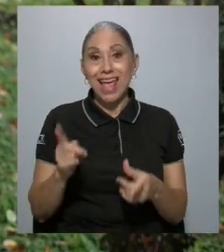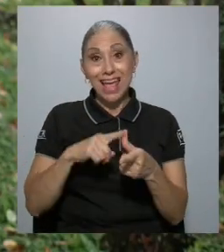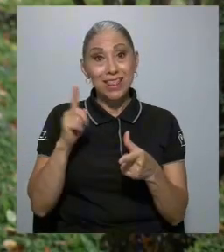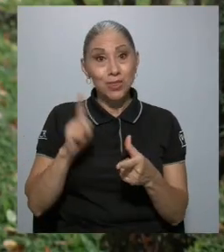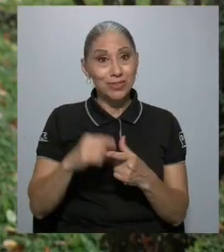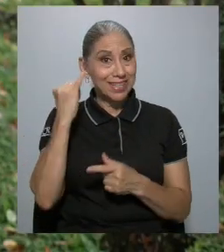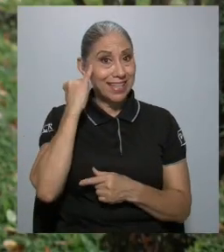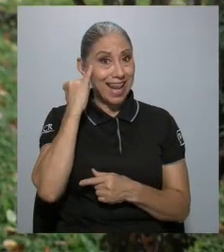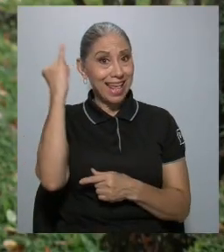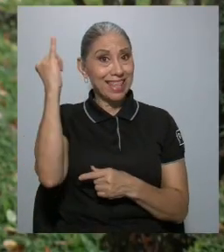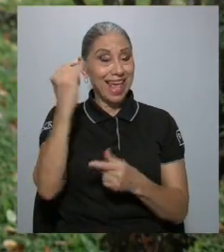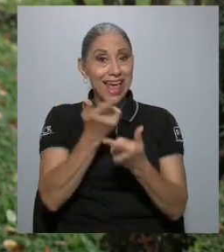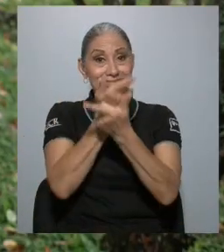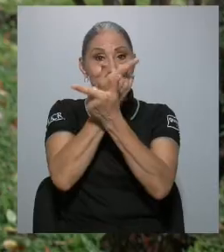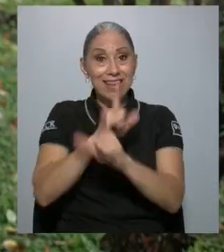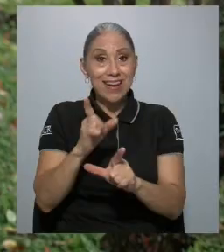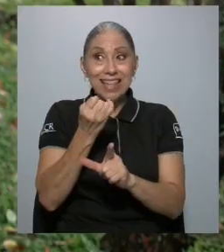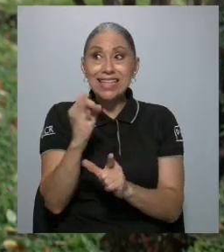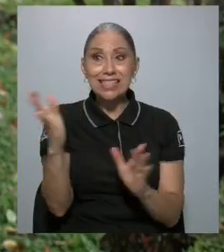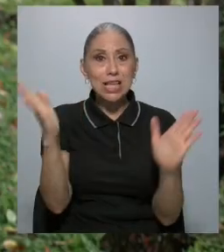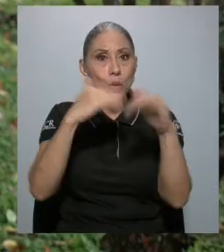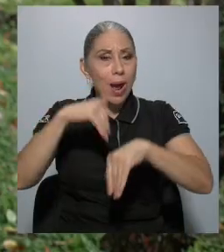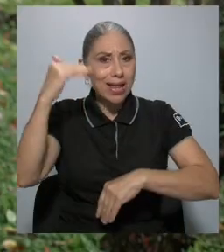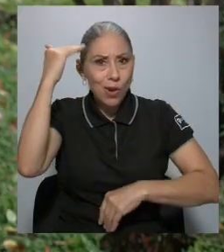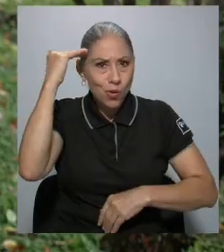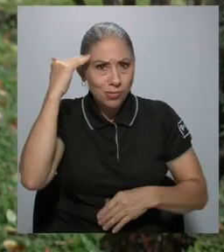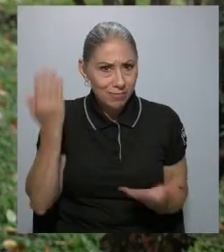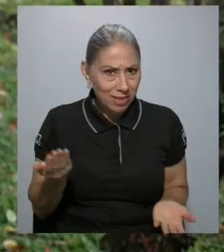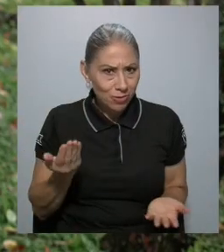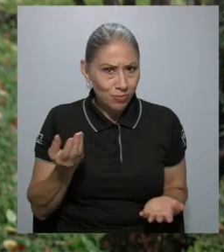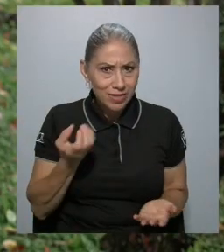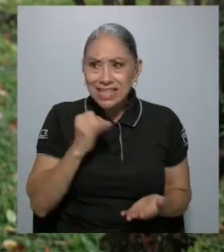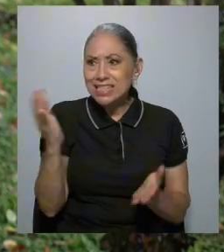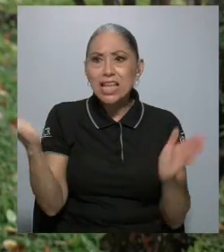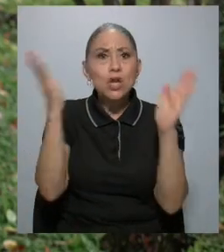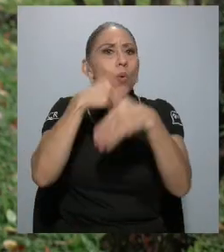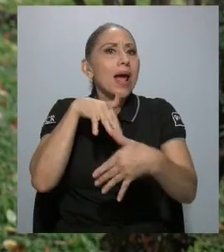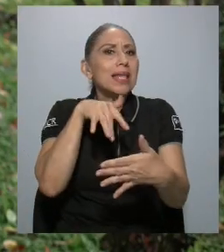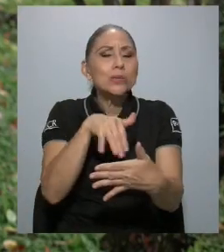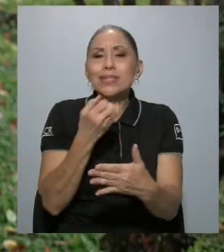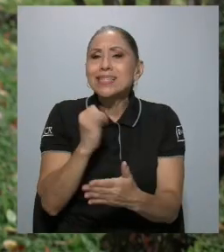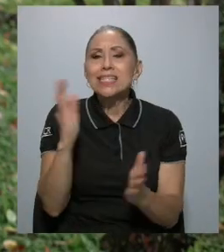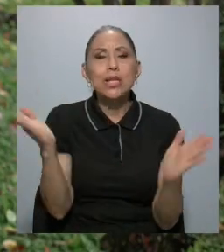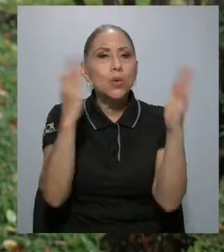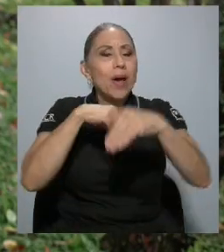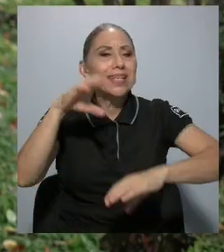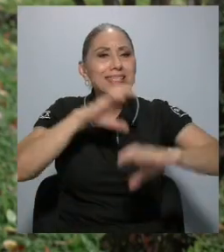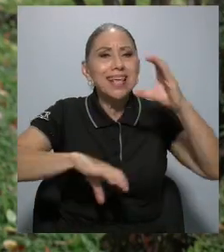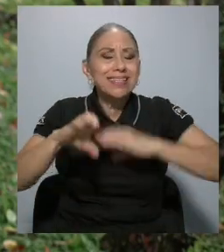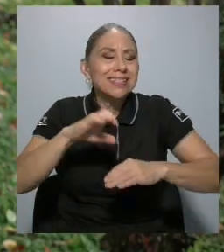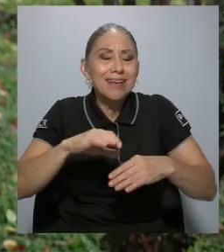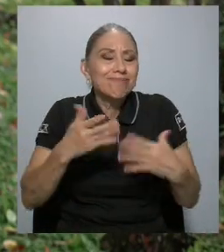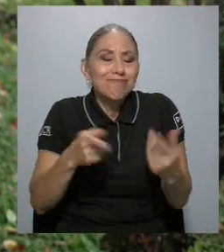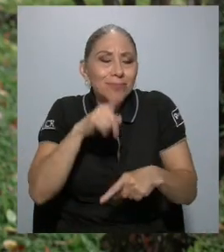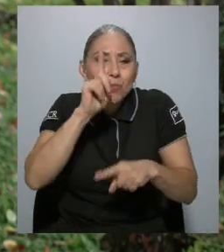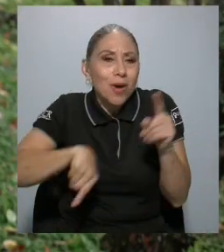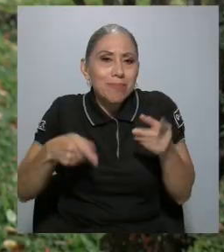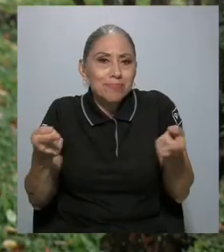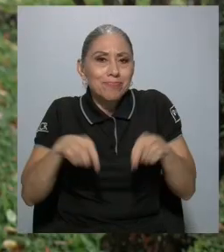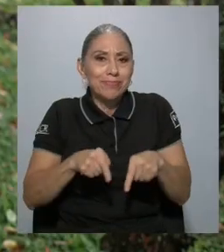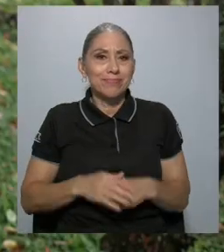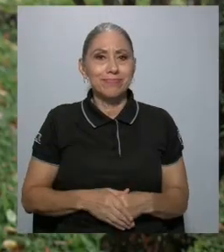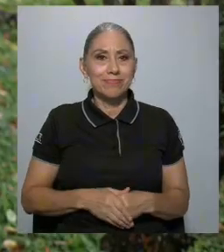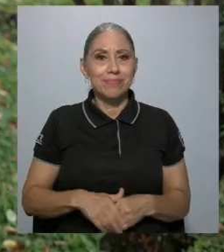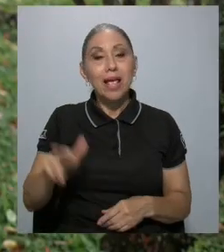Así que la idea de libertad sin saber, o lo que es lo mismo, sin ilustración o sin ciencia, es un